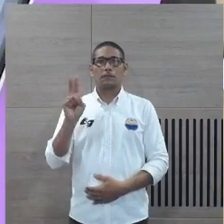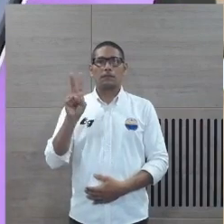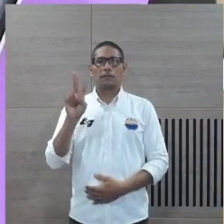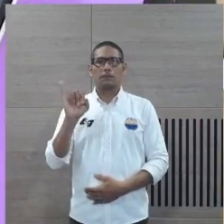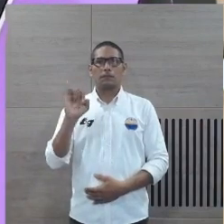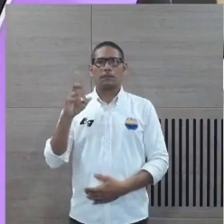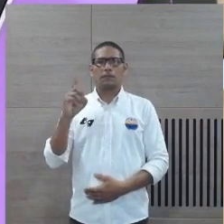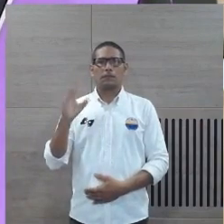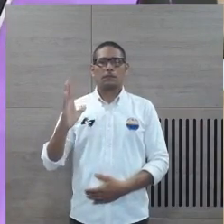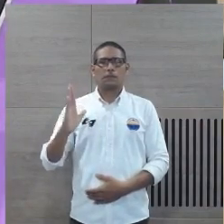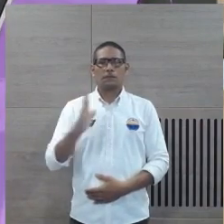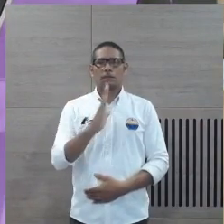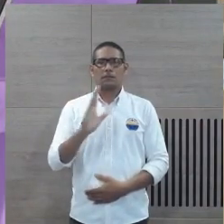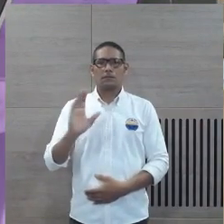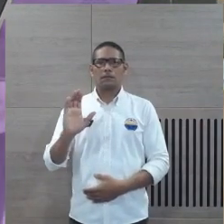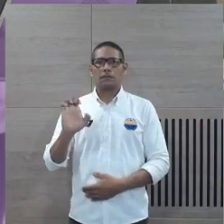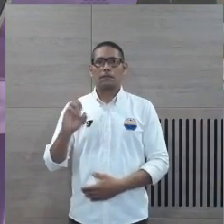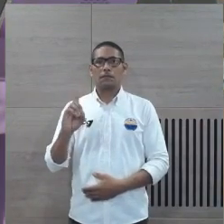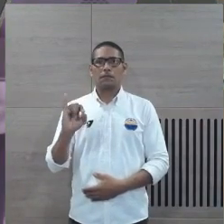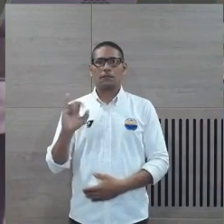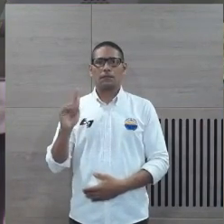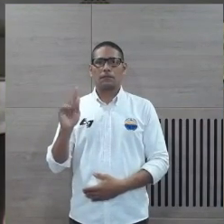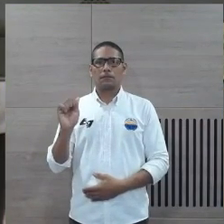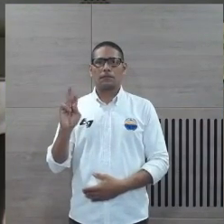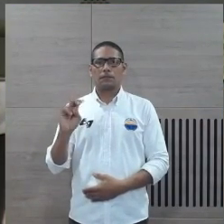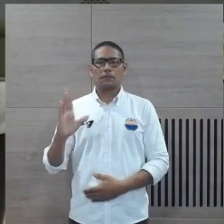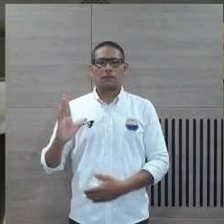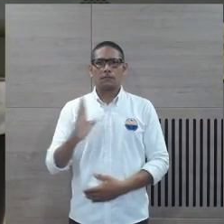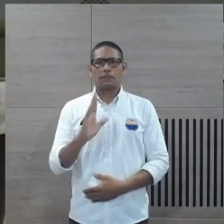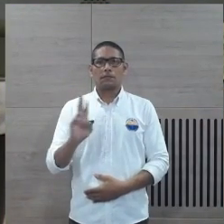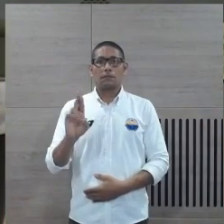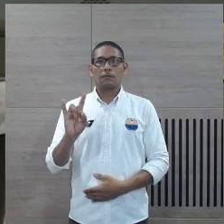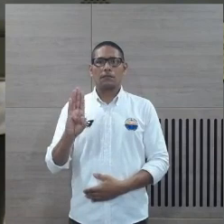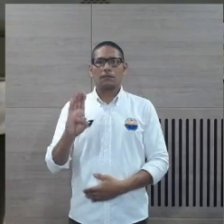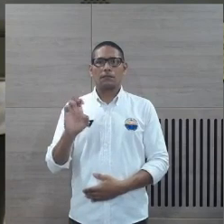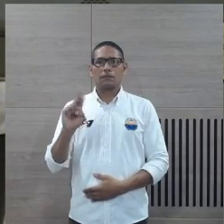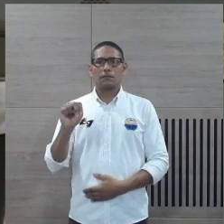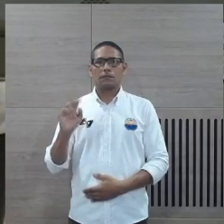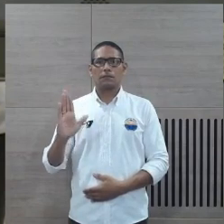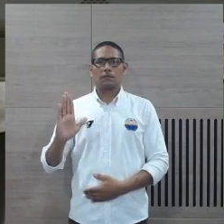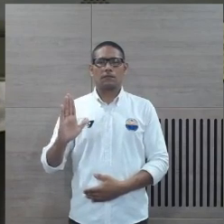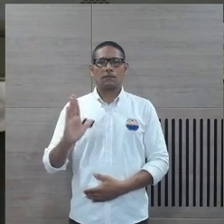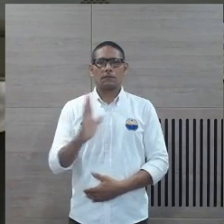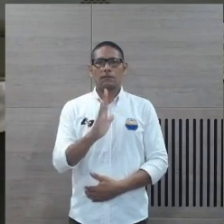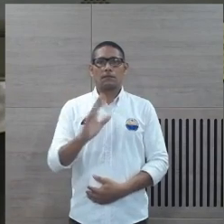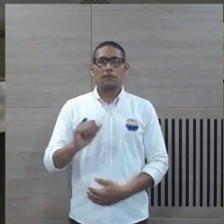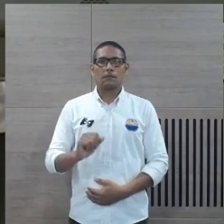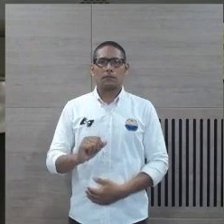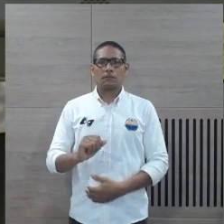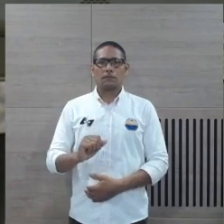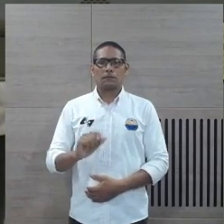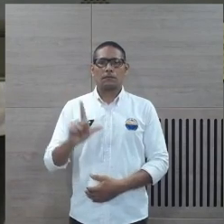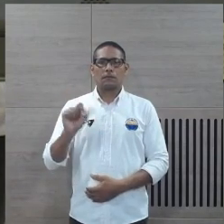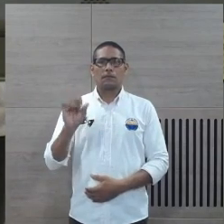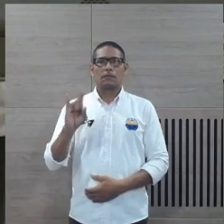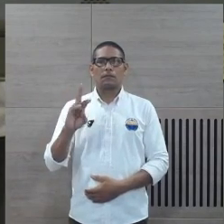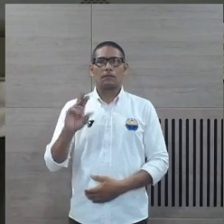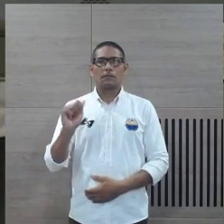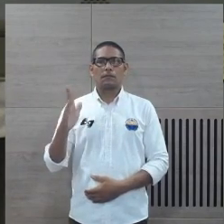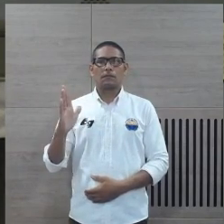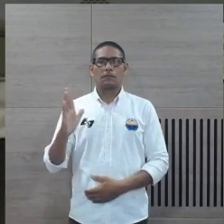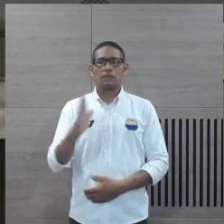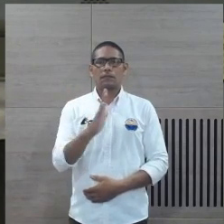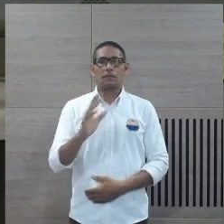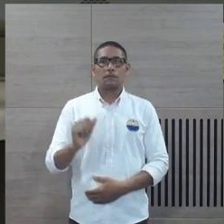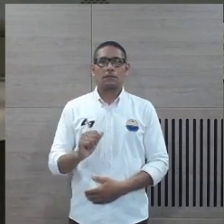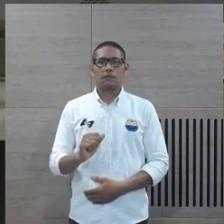Hanner. Rubén Darío Junior Flores Montaño. Laura Margarita Gómez Beanegas. Jorge Enrique Camilo Maldonado